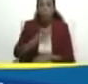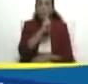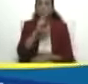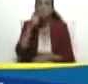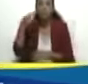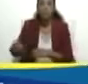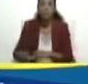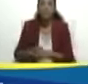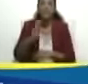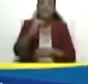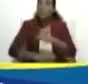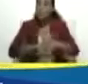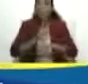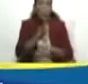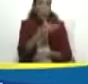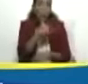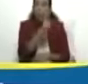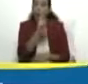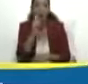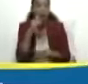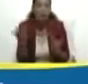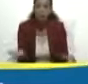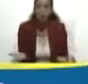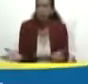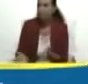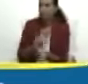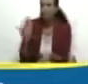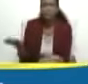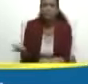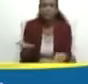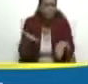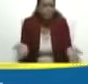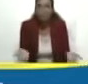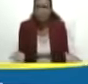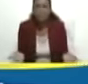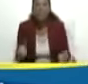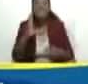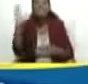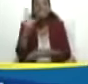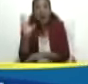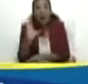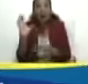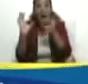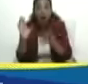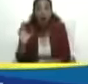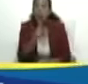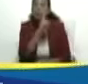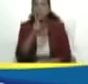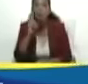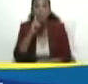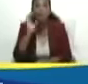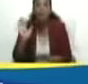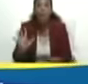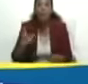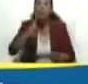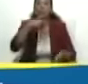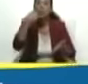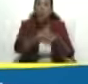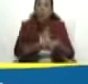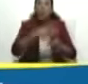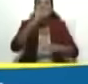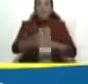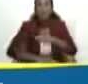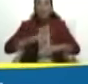distrito capital, como que Caracas no tuviera nombre. O sea, como que el muchacho no tuviera nombre, pues. Caracas tiene nombre, ¿vale? En todos los documentos le ponen